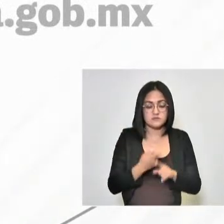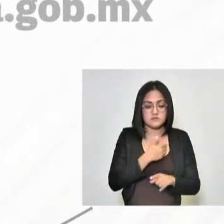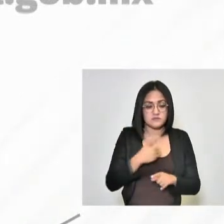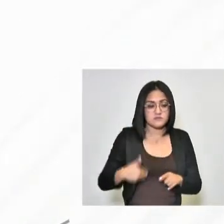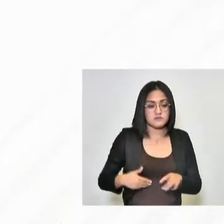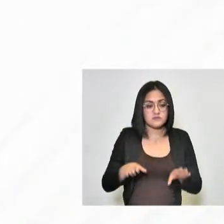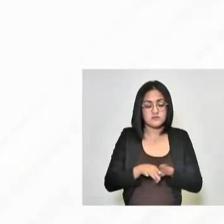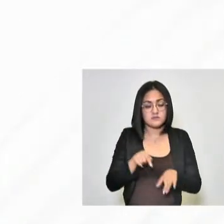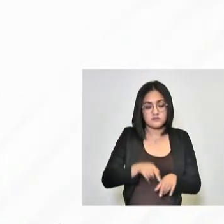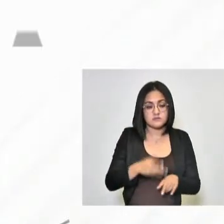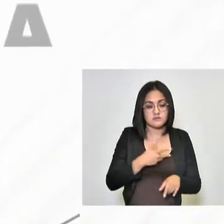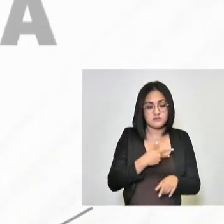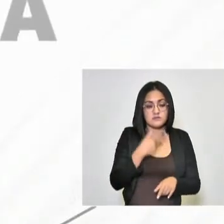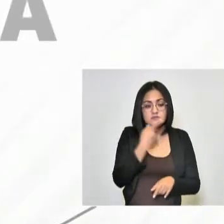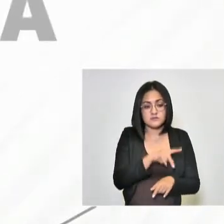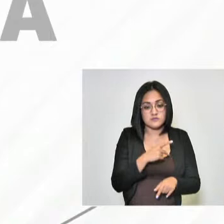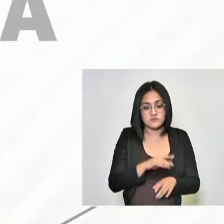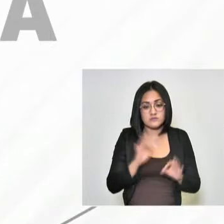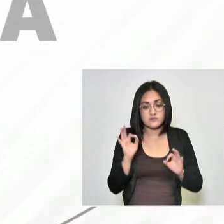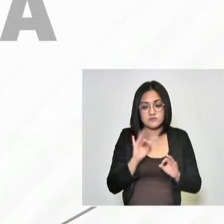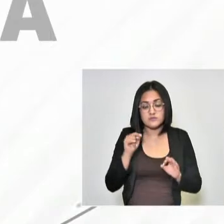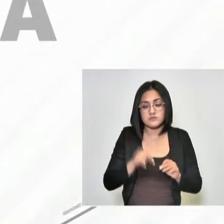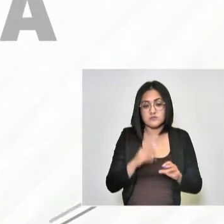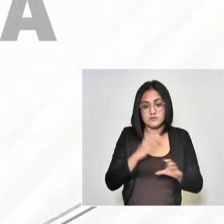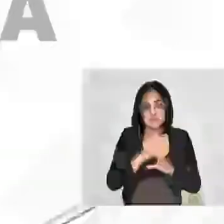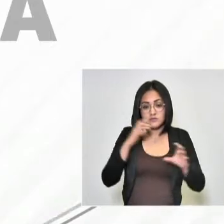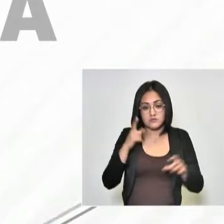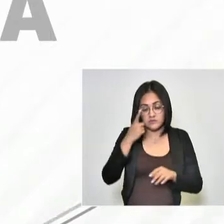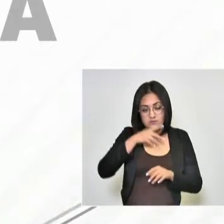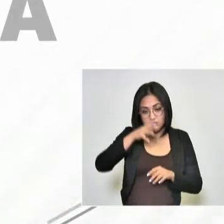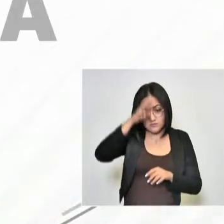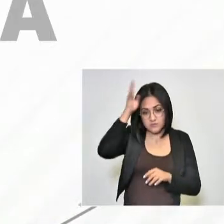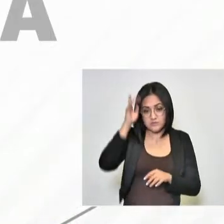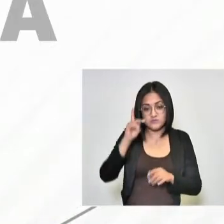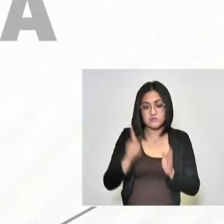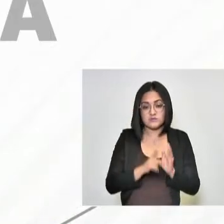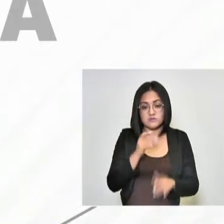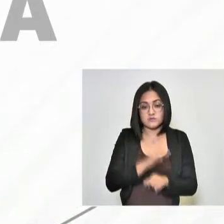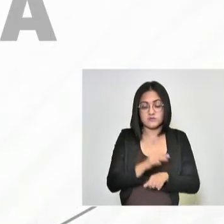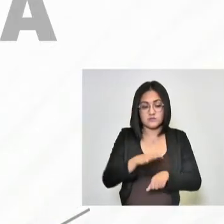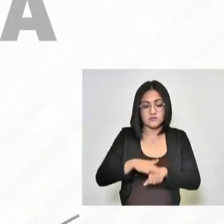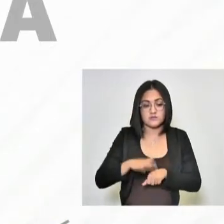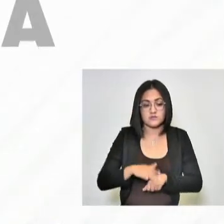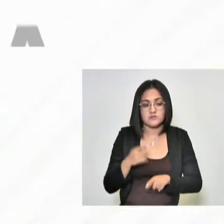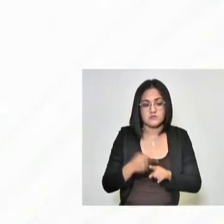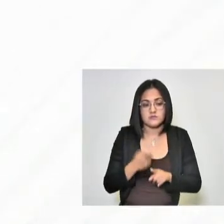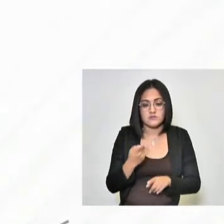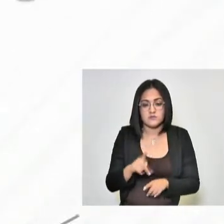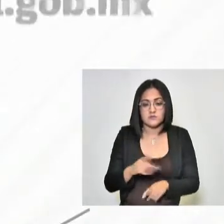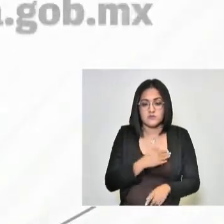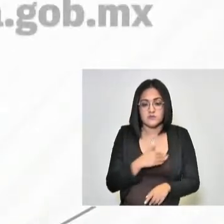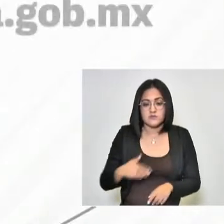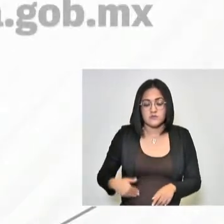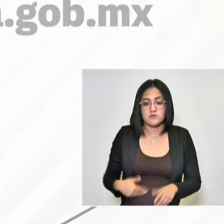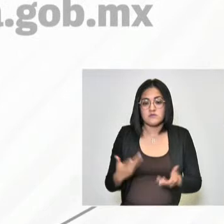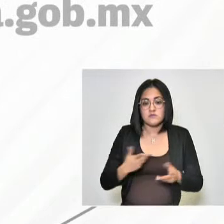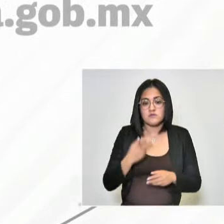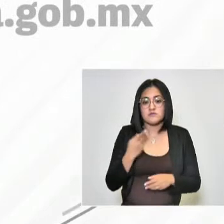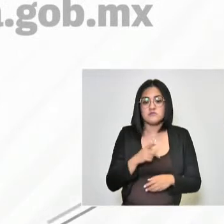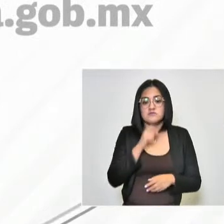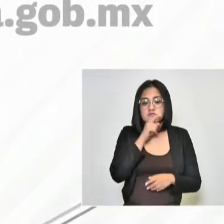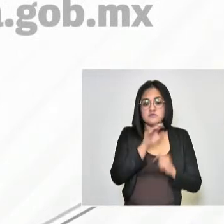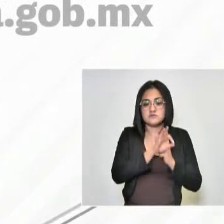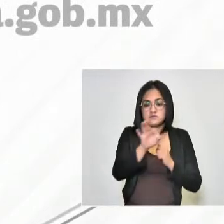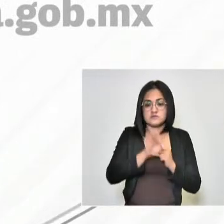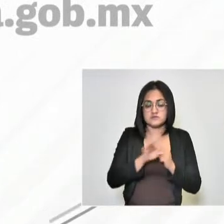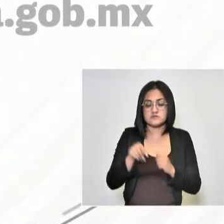como la capital pues contaran con su propia unidad de bomberos. Haría de nueva cuenta pues este llamado a que los municipios, principalmente de la zona